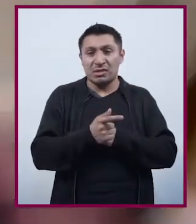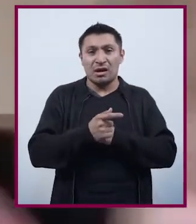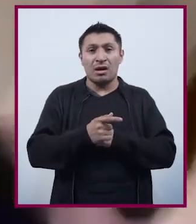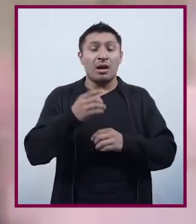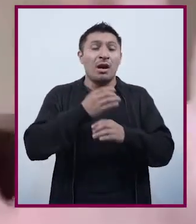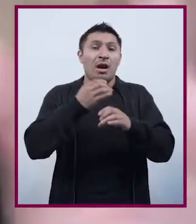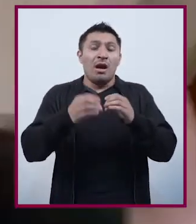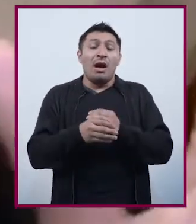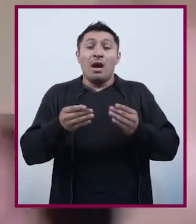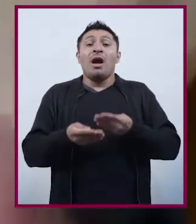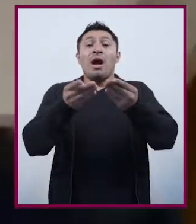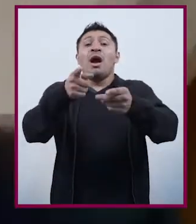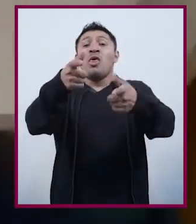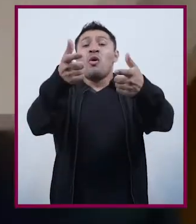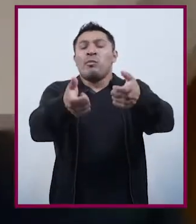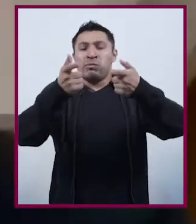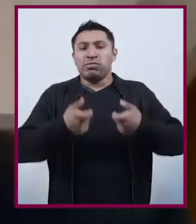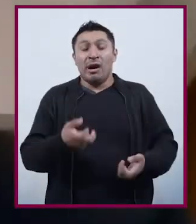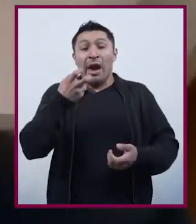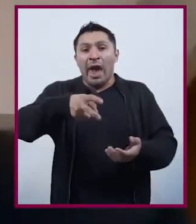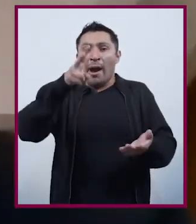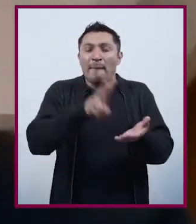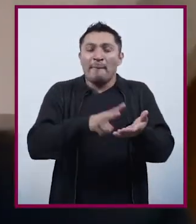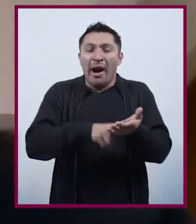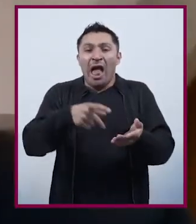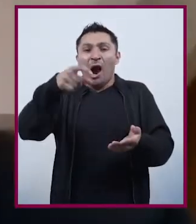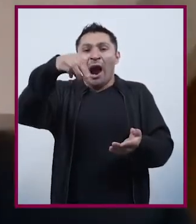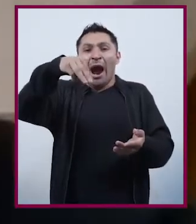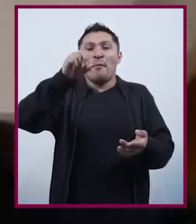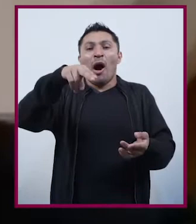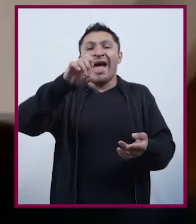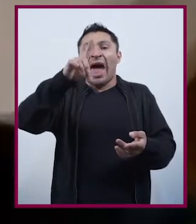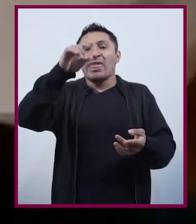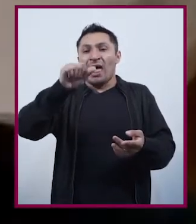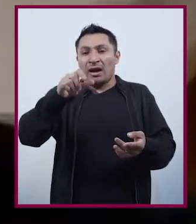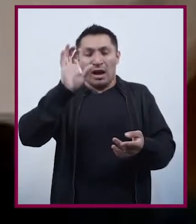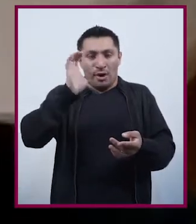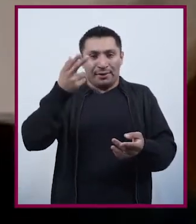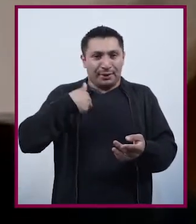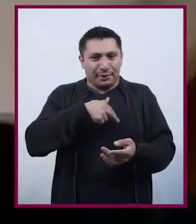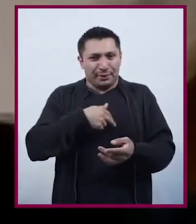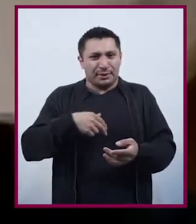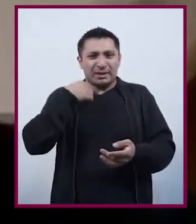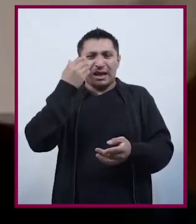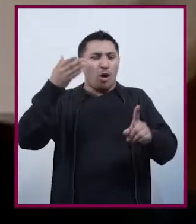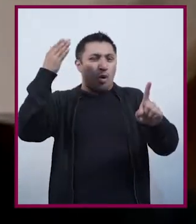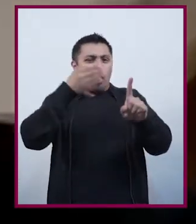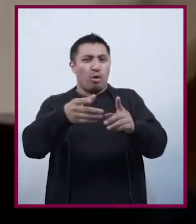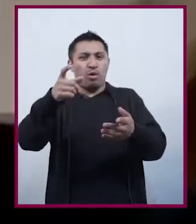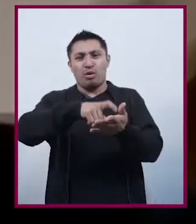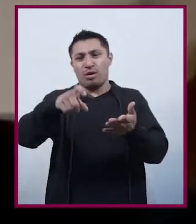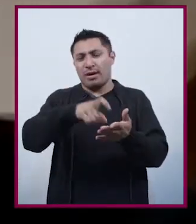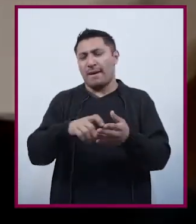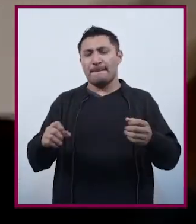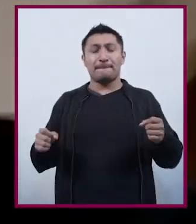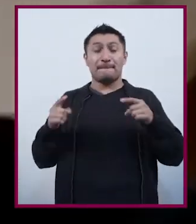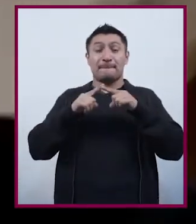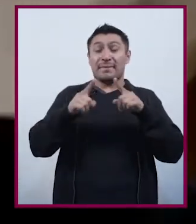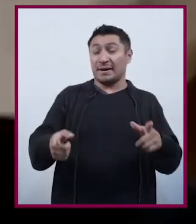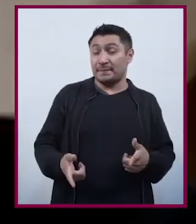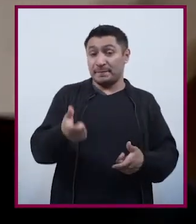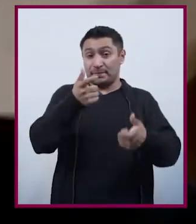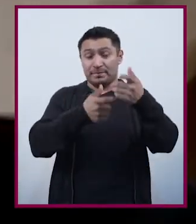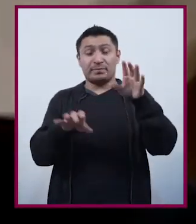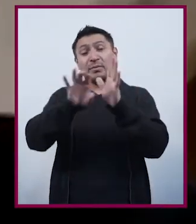dinero es lo que le da el valor a la moneda. Cuando nosotros queremos comprar